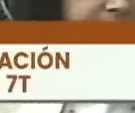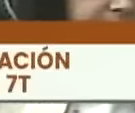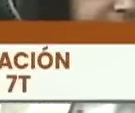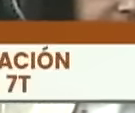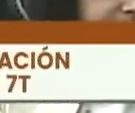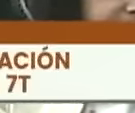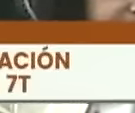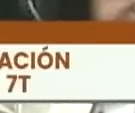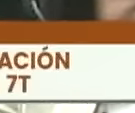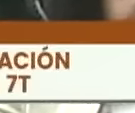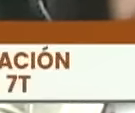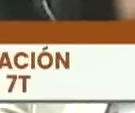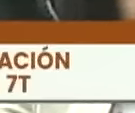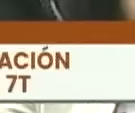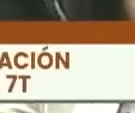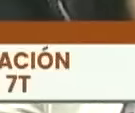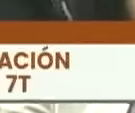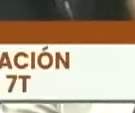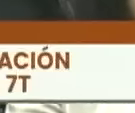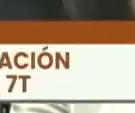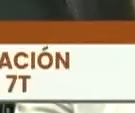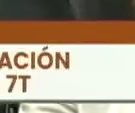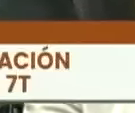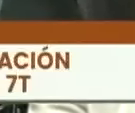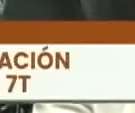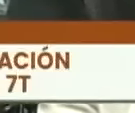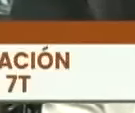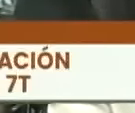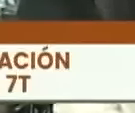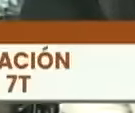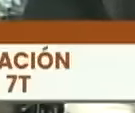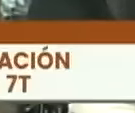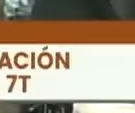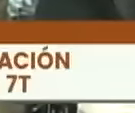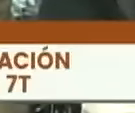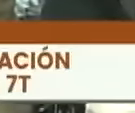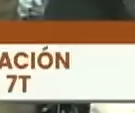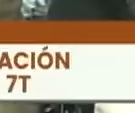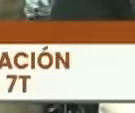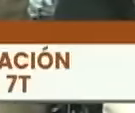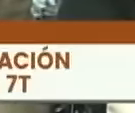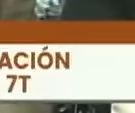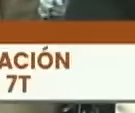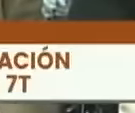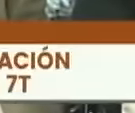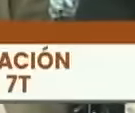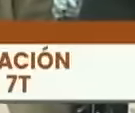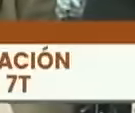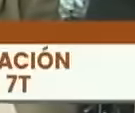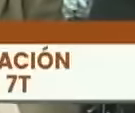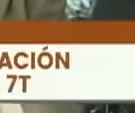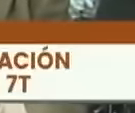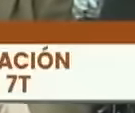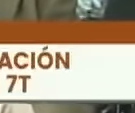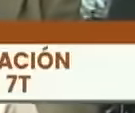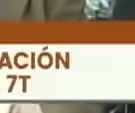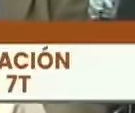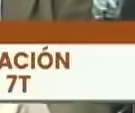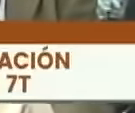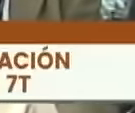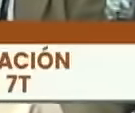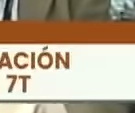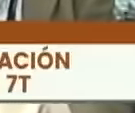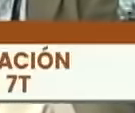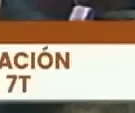los próximos 6 años. Todas estas metas están alineadas con la Agenda 2030 adoptada por los miembros de las Naciones